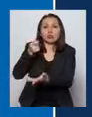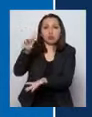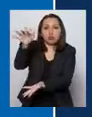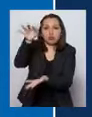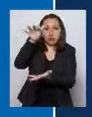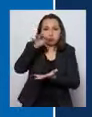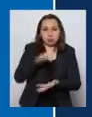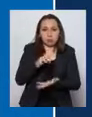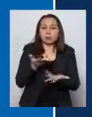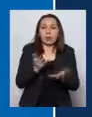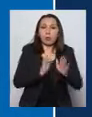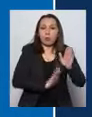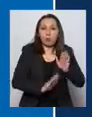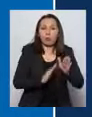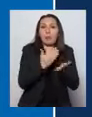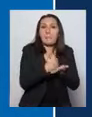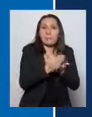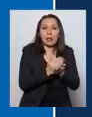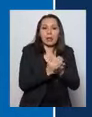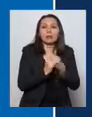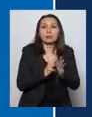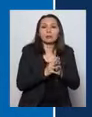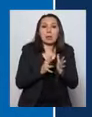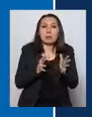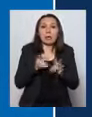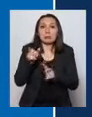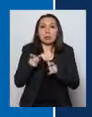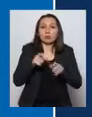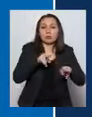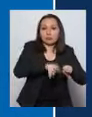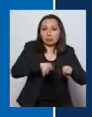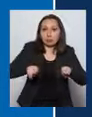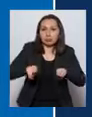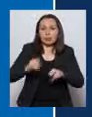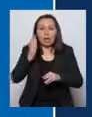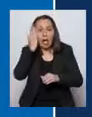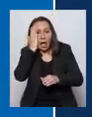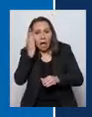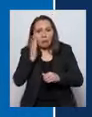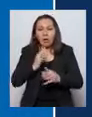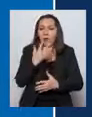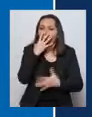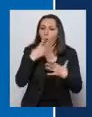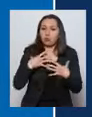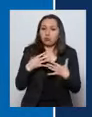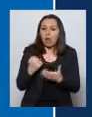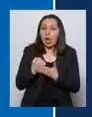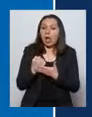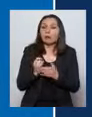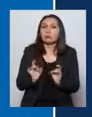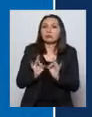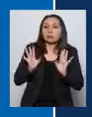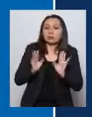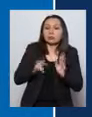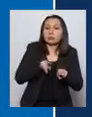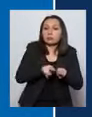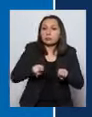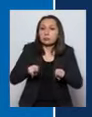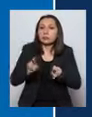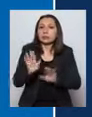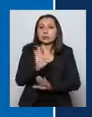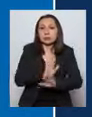para mantener el plan de crecimiento de camas de respiradores que nos permita mantener una